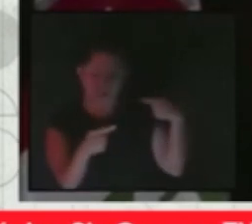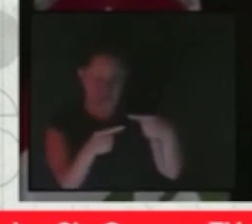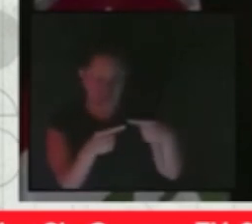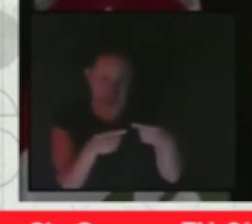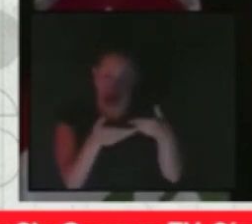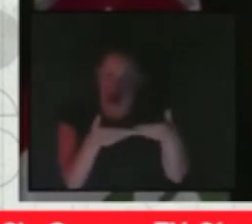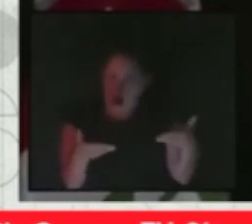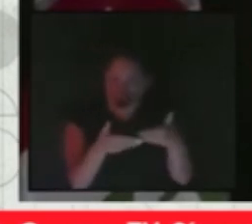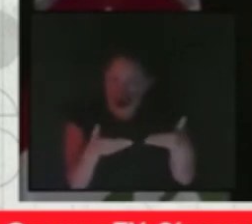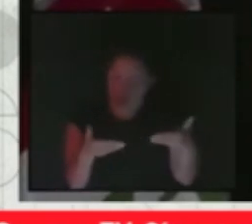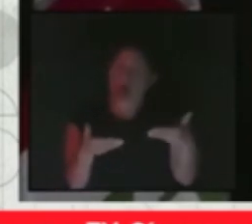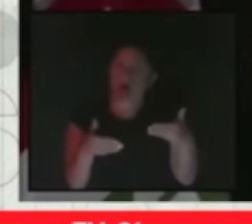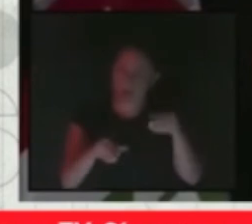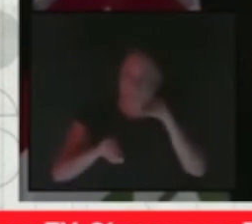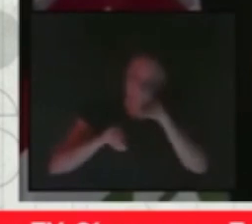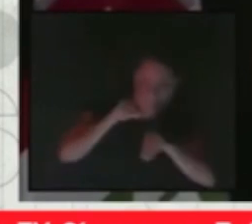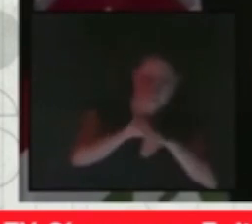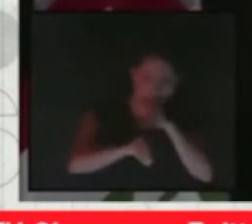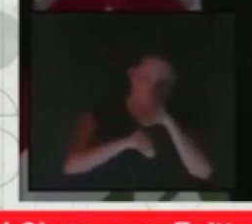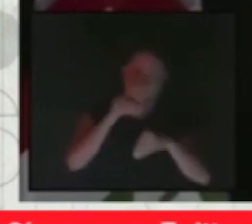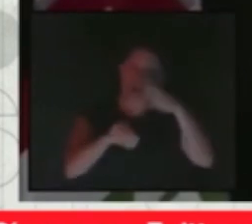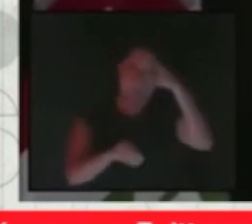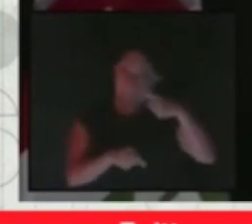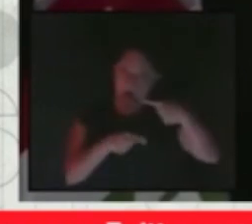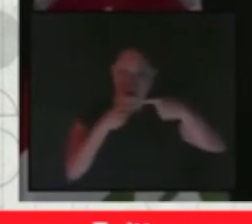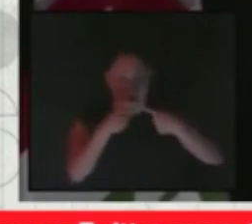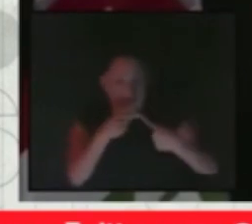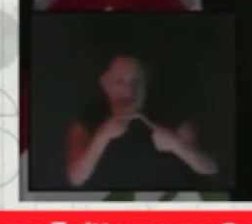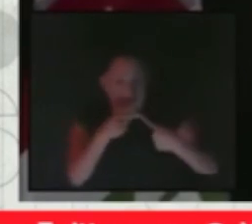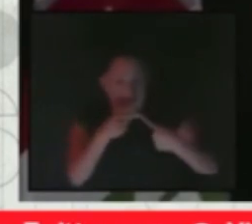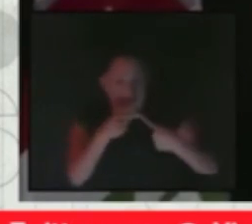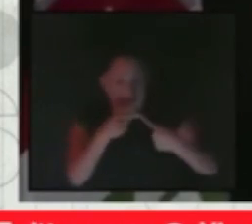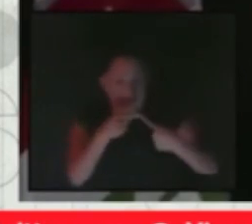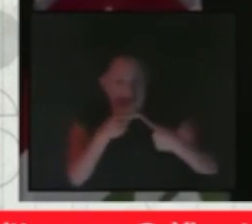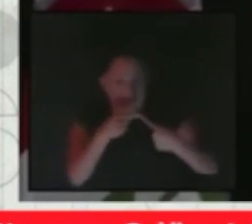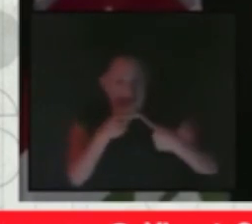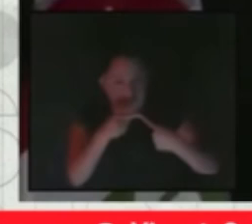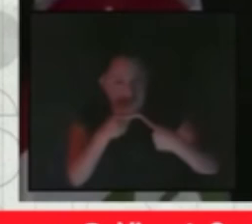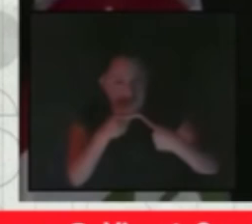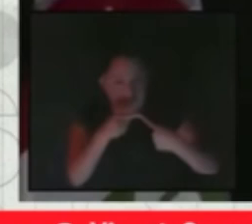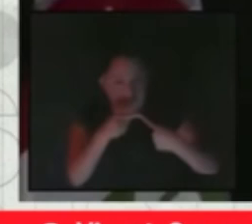el recorrido y por todo el territorio nacional.